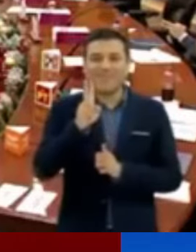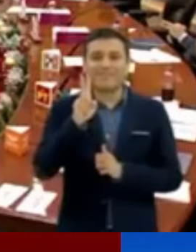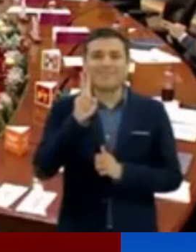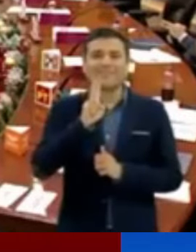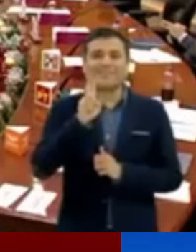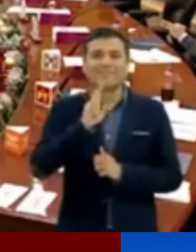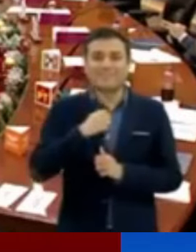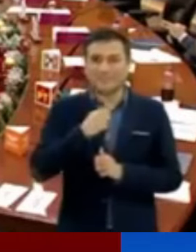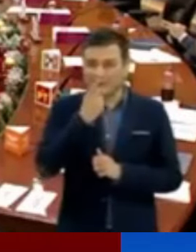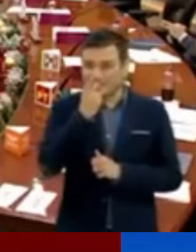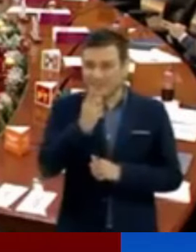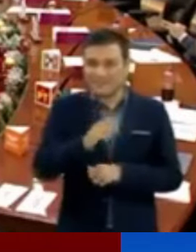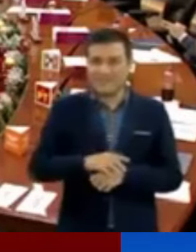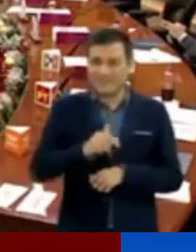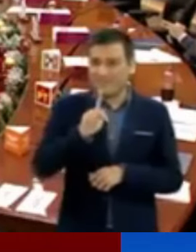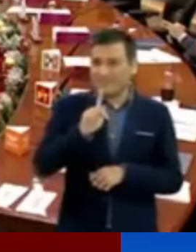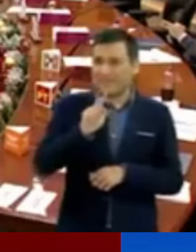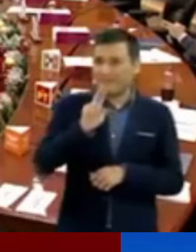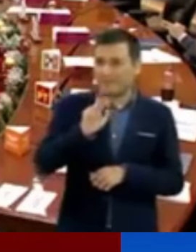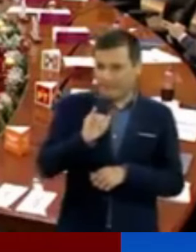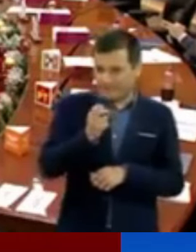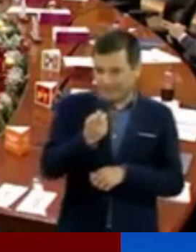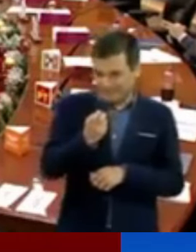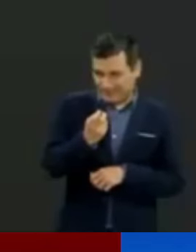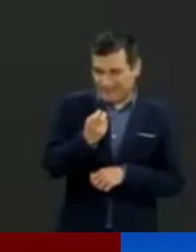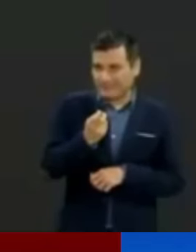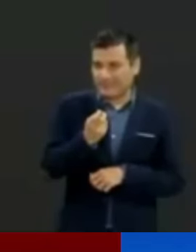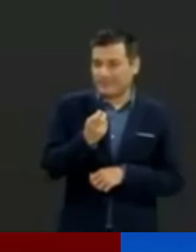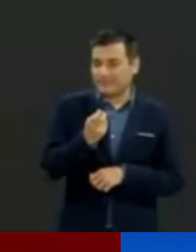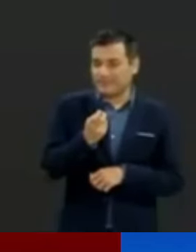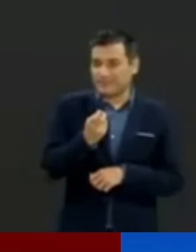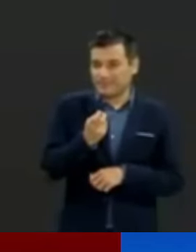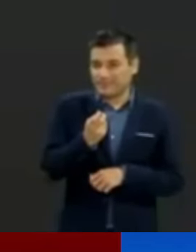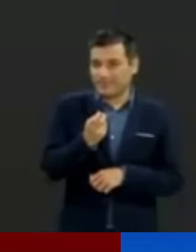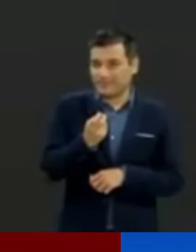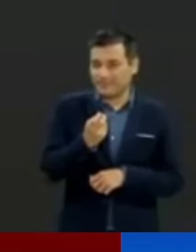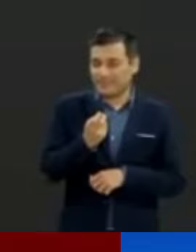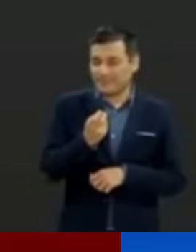el PRI manifiesta su respaldo al sentido de